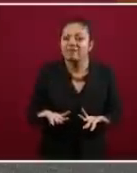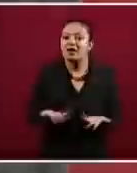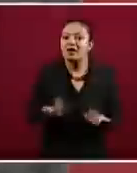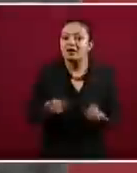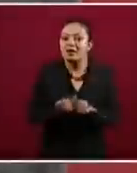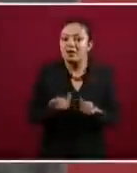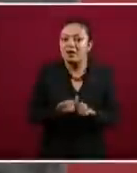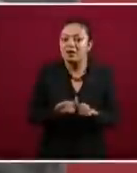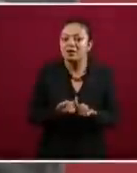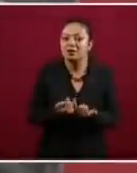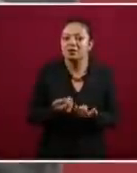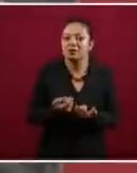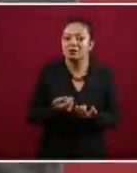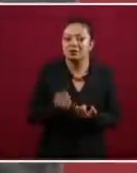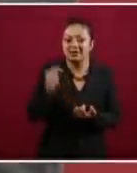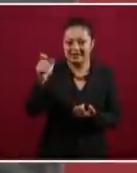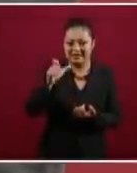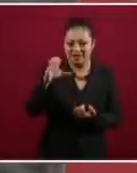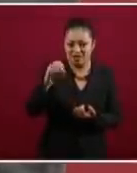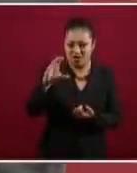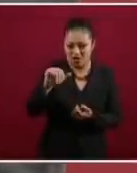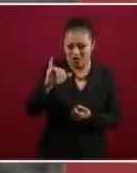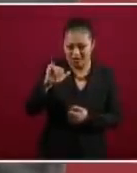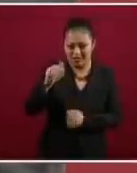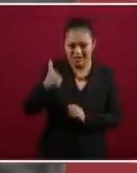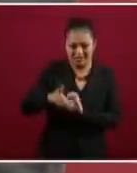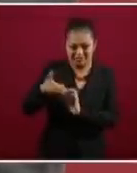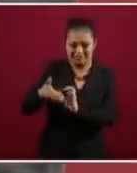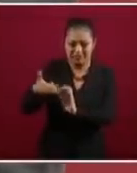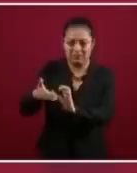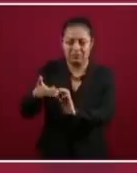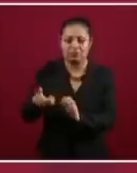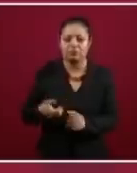la construcción de Texcoco